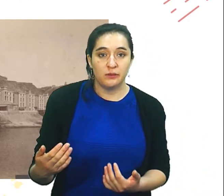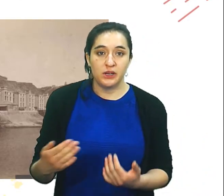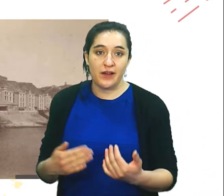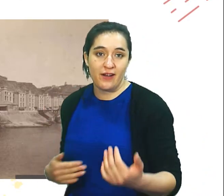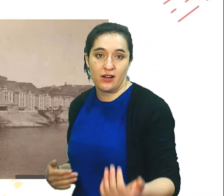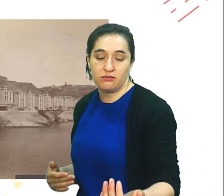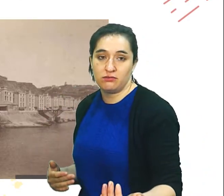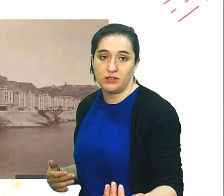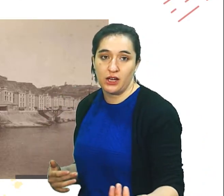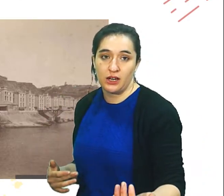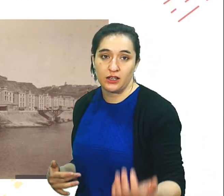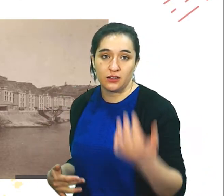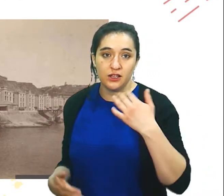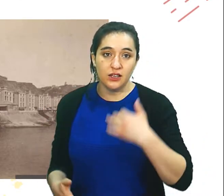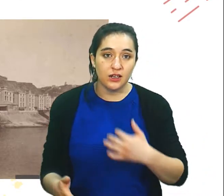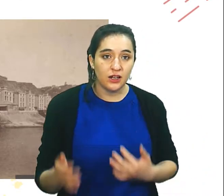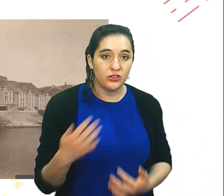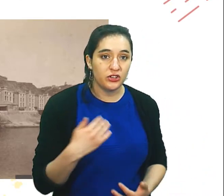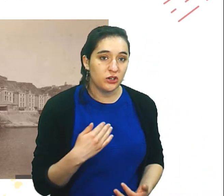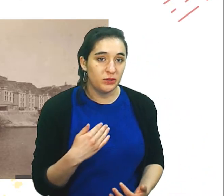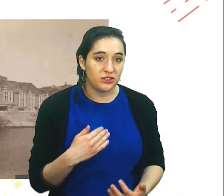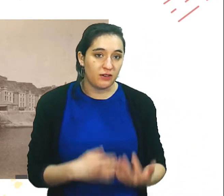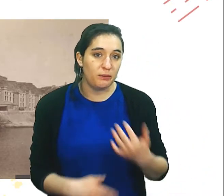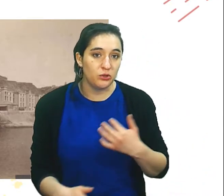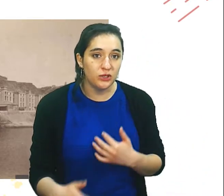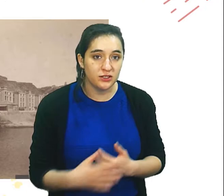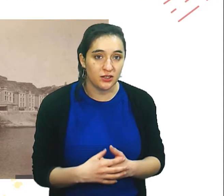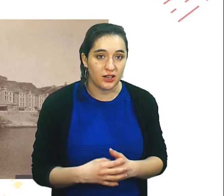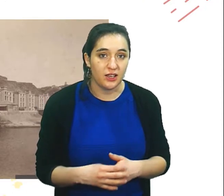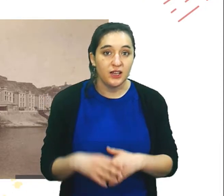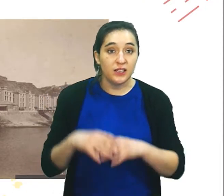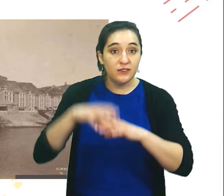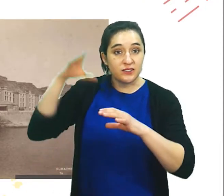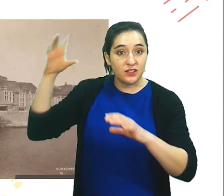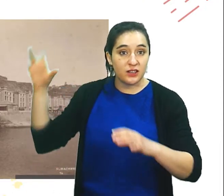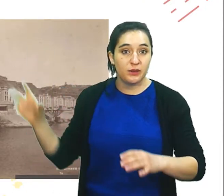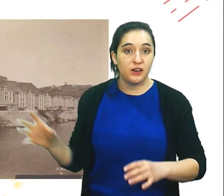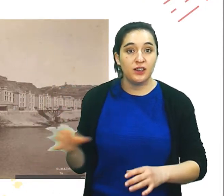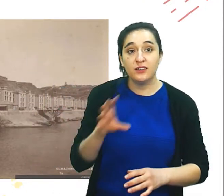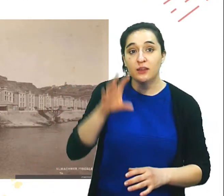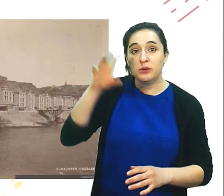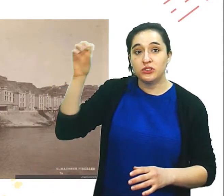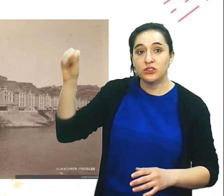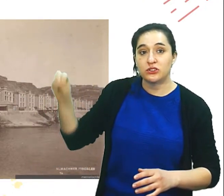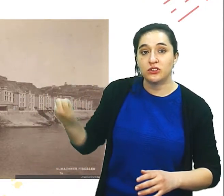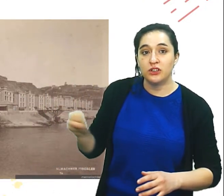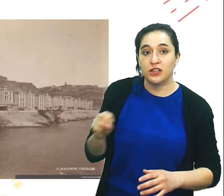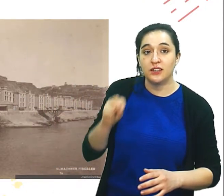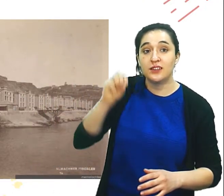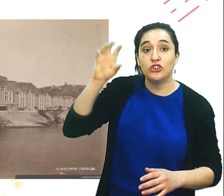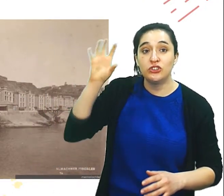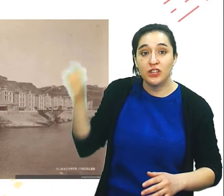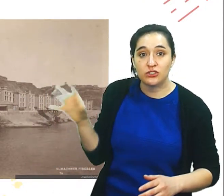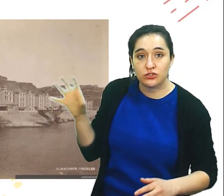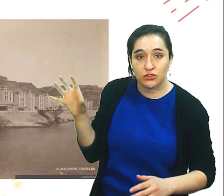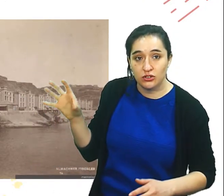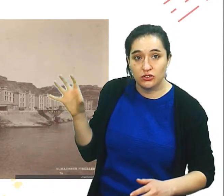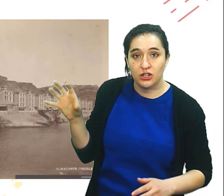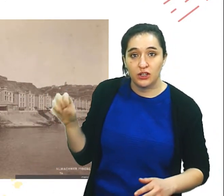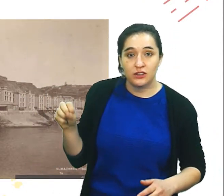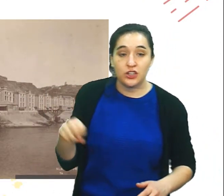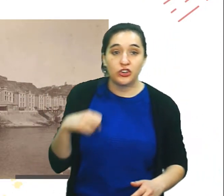dónde terminaba Argentina, dónde comenzaba Perú, etc. Iba a ser también en este proceso, en este